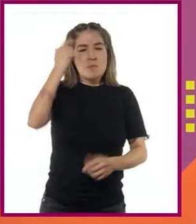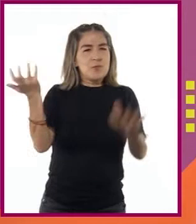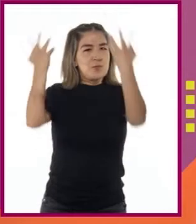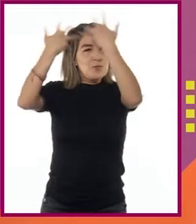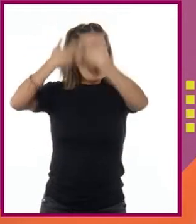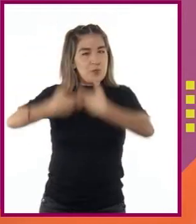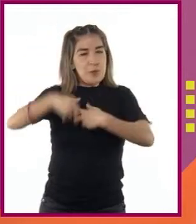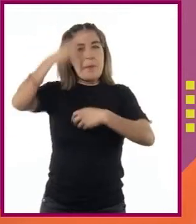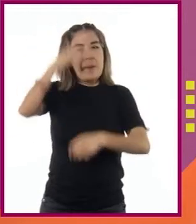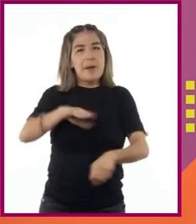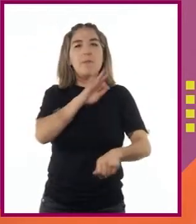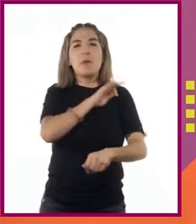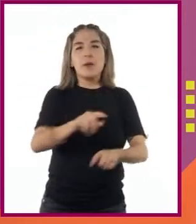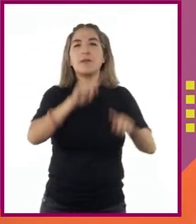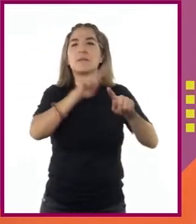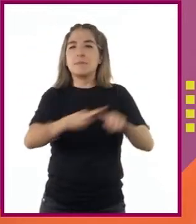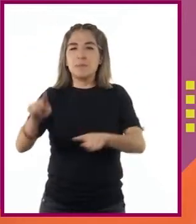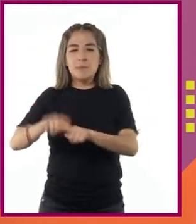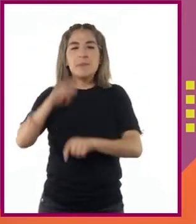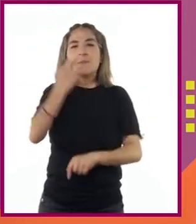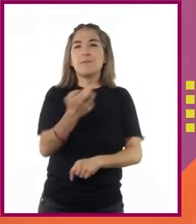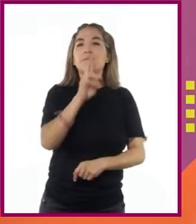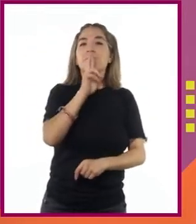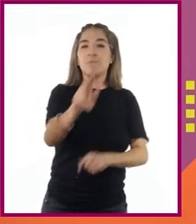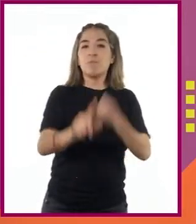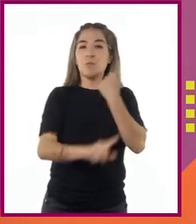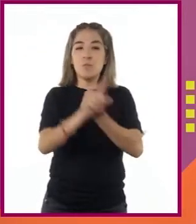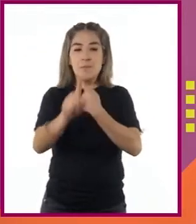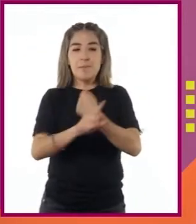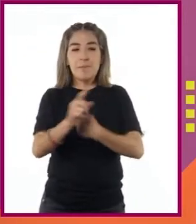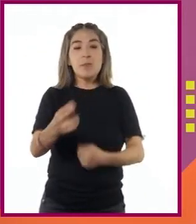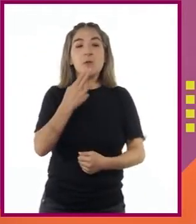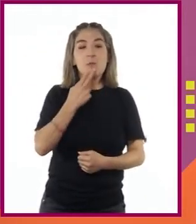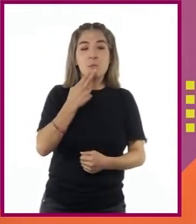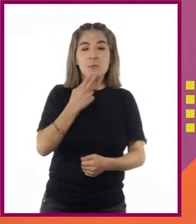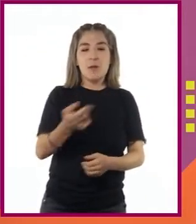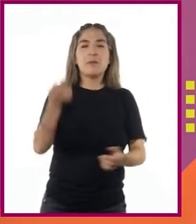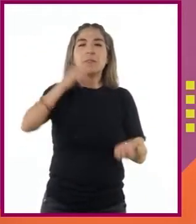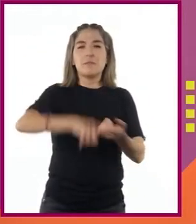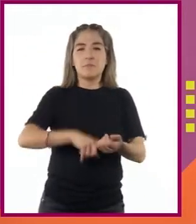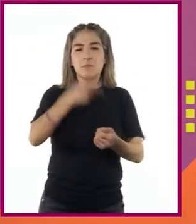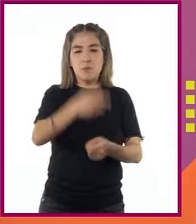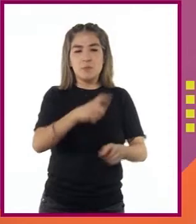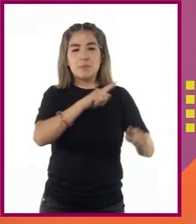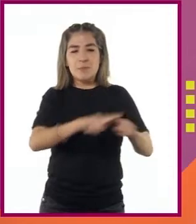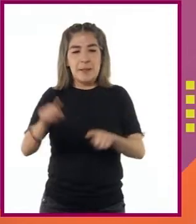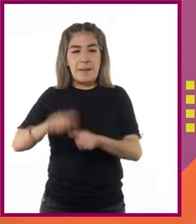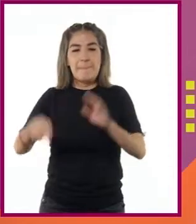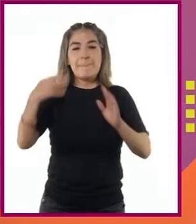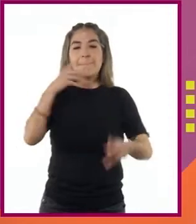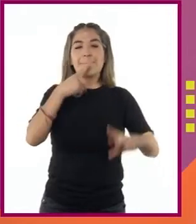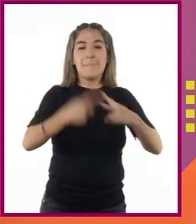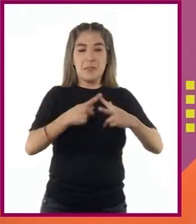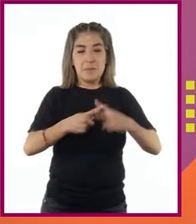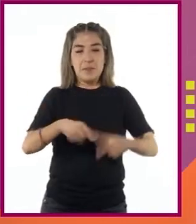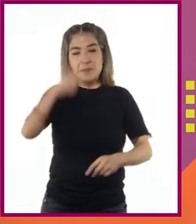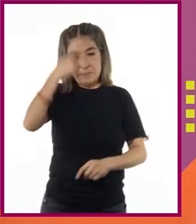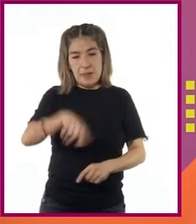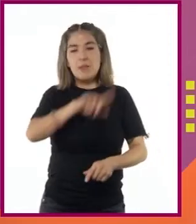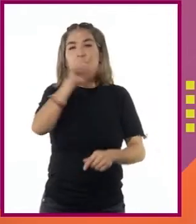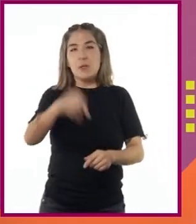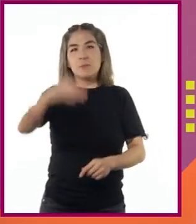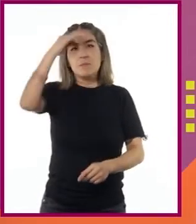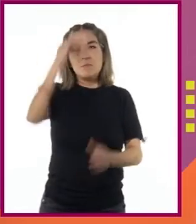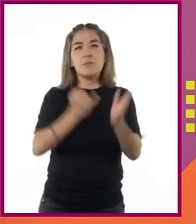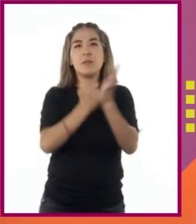les permitan plantear y resolver problemas usando las herramientas matemáticas, tomar decisiones